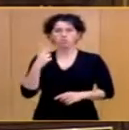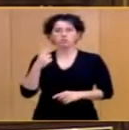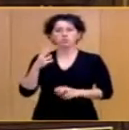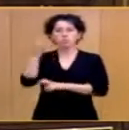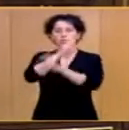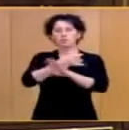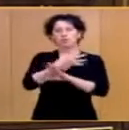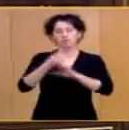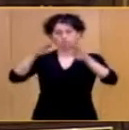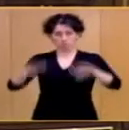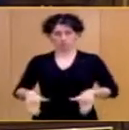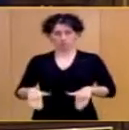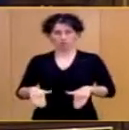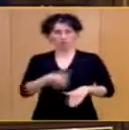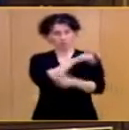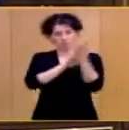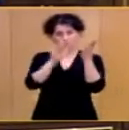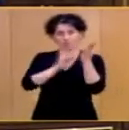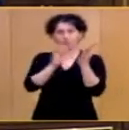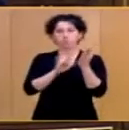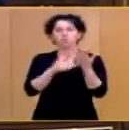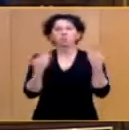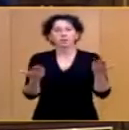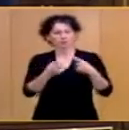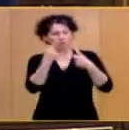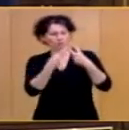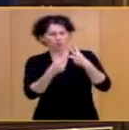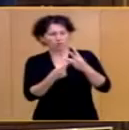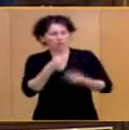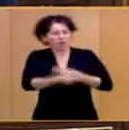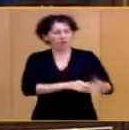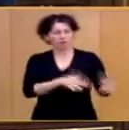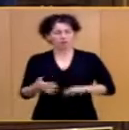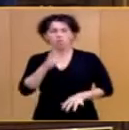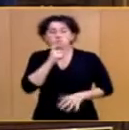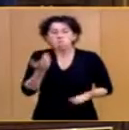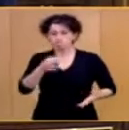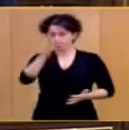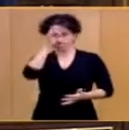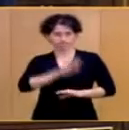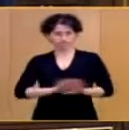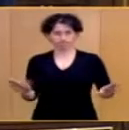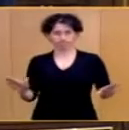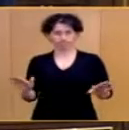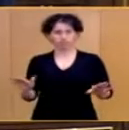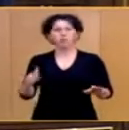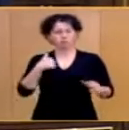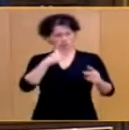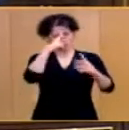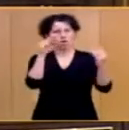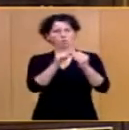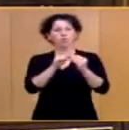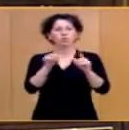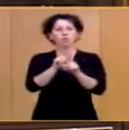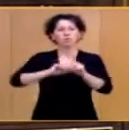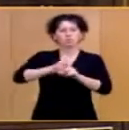el déficit. No sabemos cómo pretende conjugar todos estos aspectos. Estamos de acuerdo con reducir la presión fiscal